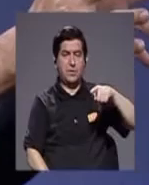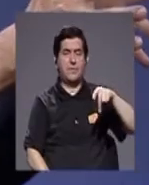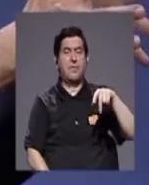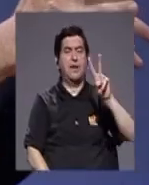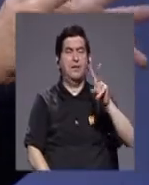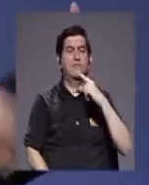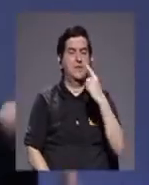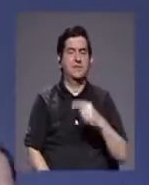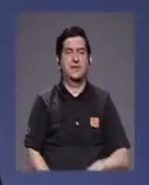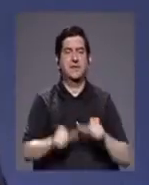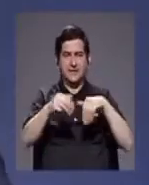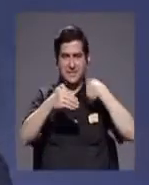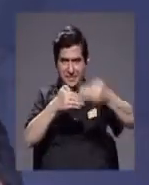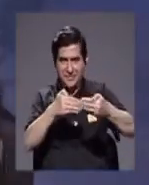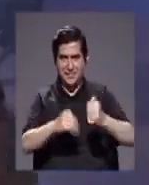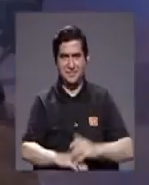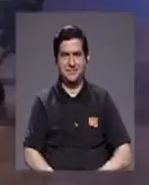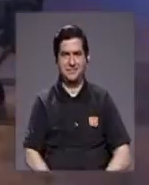mencionado. Regresamos.